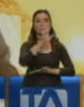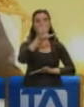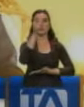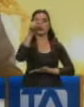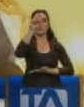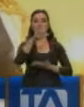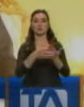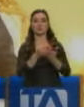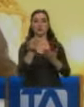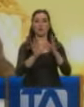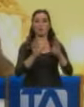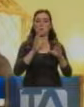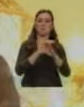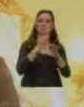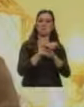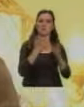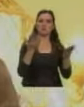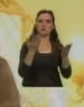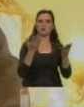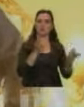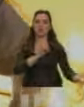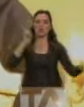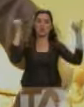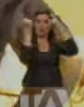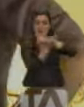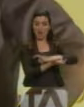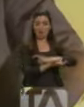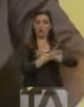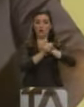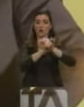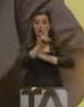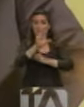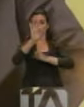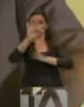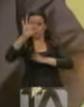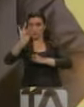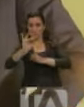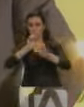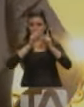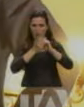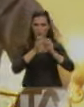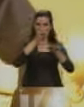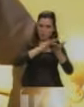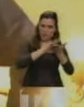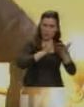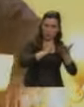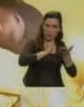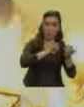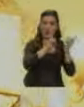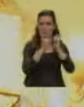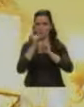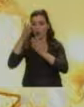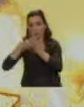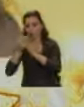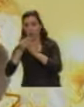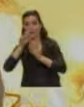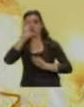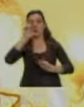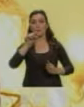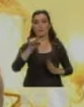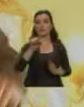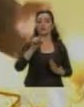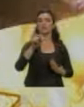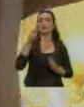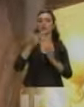$55 millones aproximadamente, que al tipo de cambio del año 98 equivalían a $9,000. Así está la